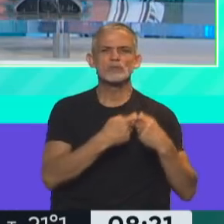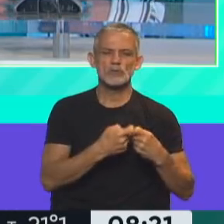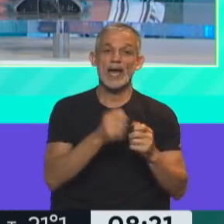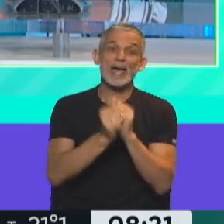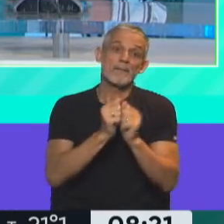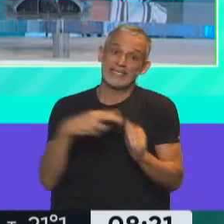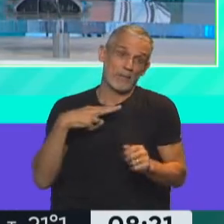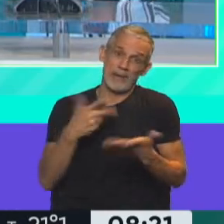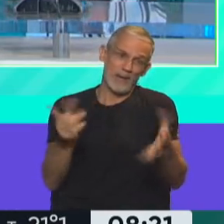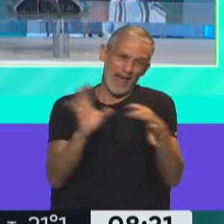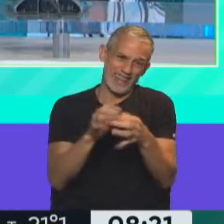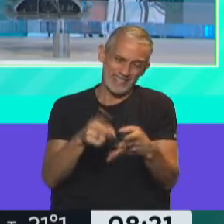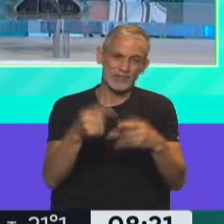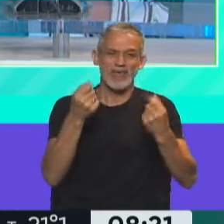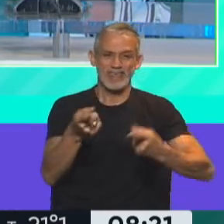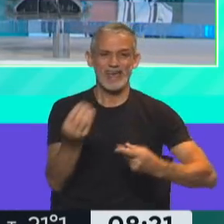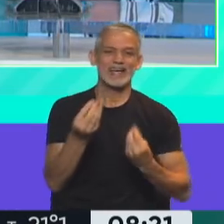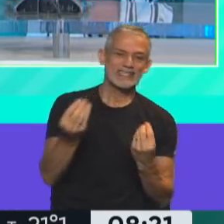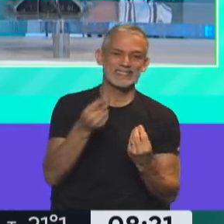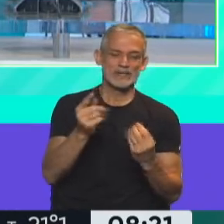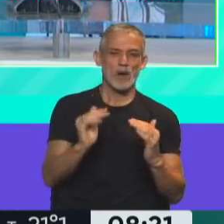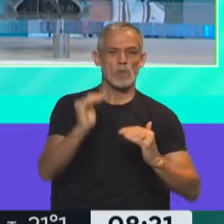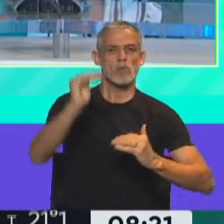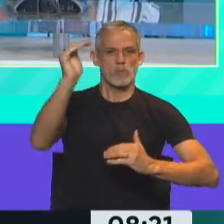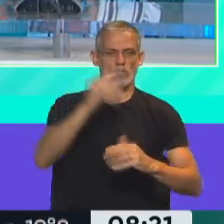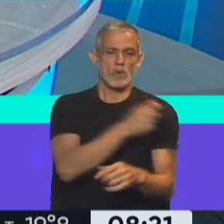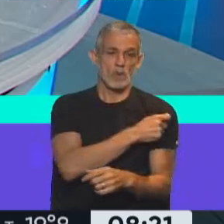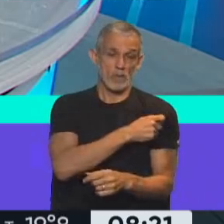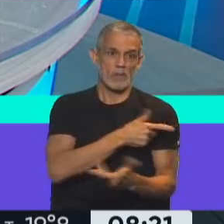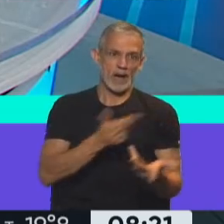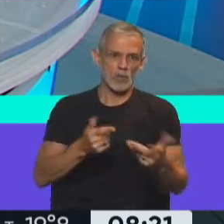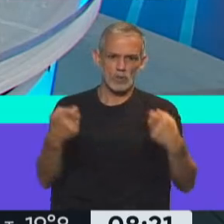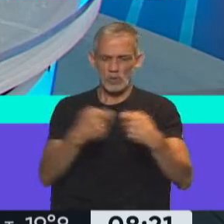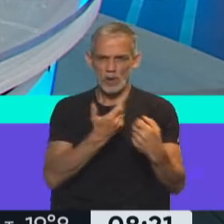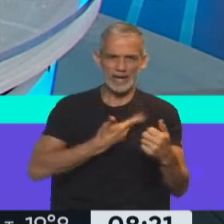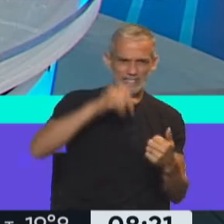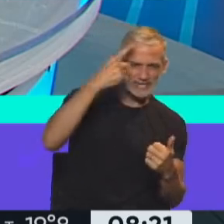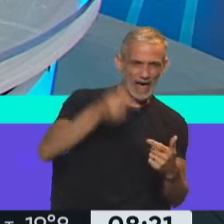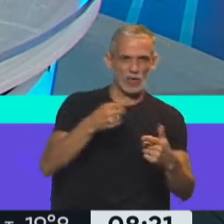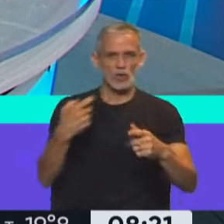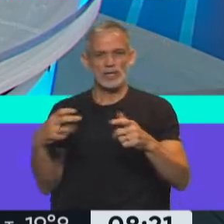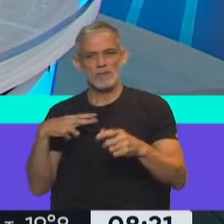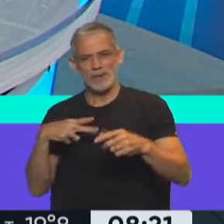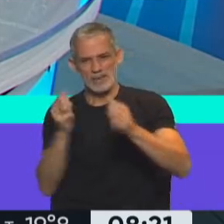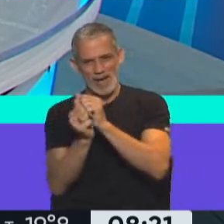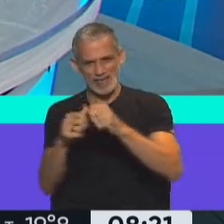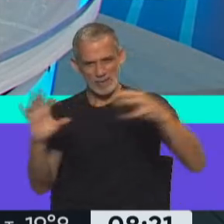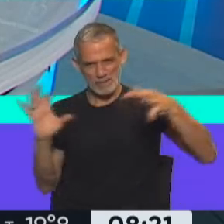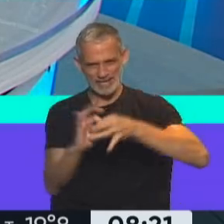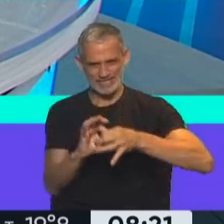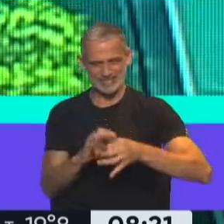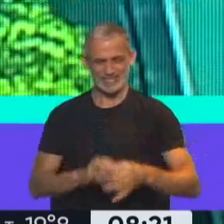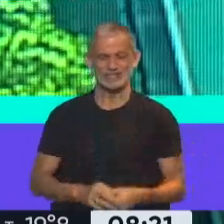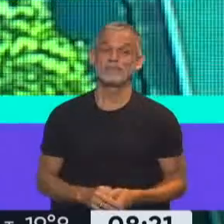empresas privadas, que permiten lo que uno llama el escalado de la vacuna. Claro, hacer un consorcio entre el Estado y las empresas privadas. A